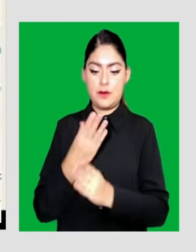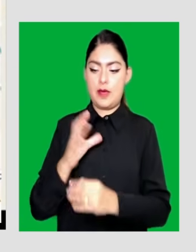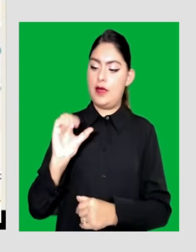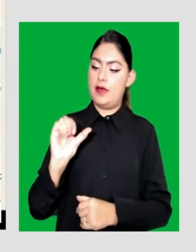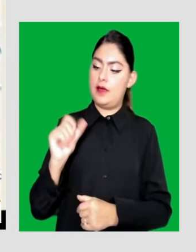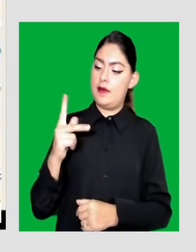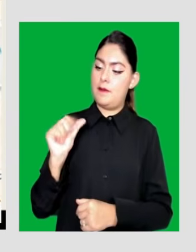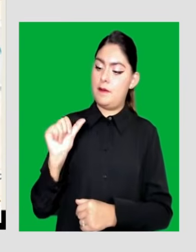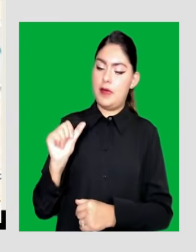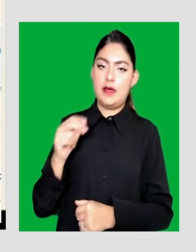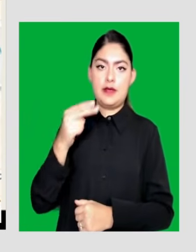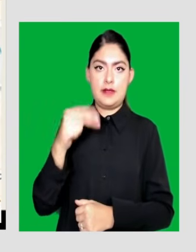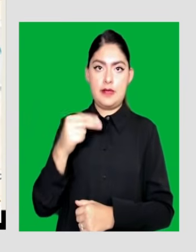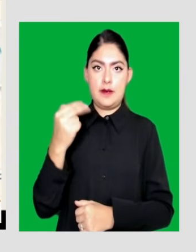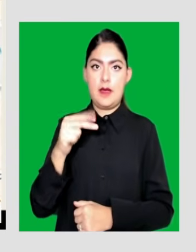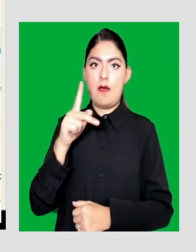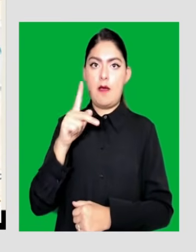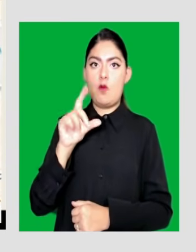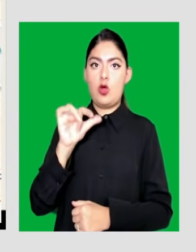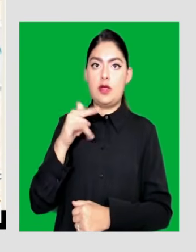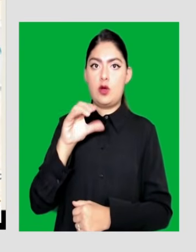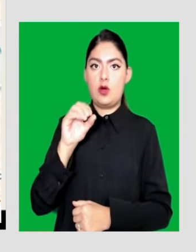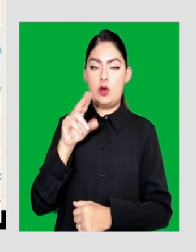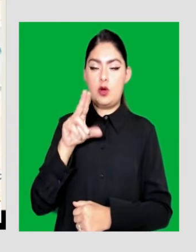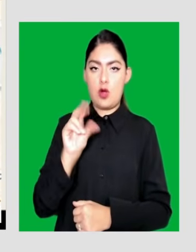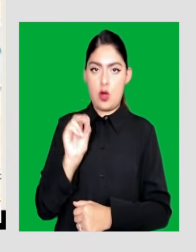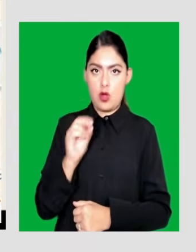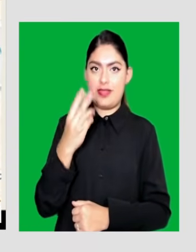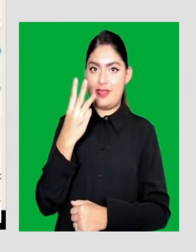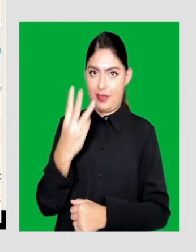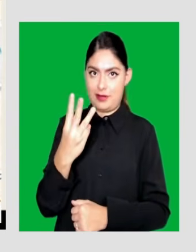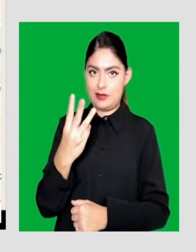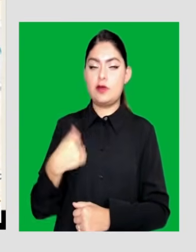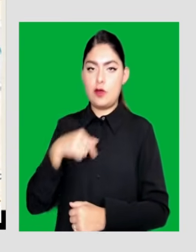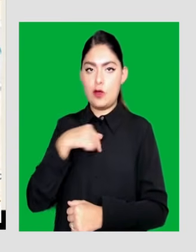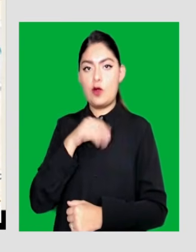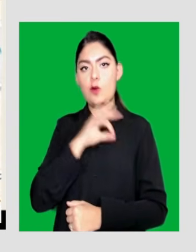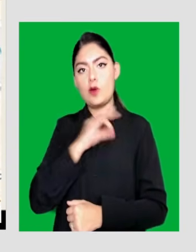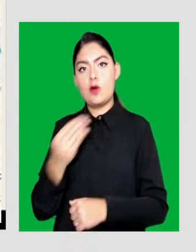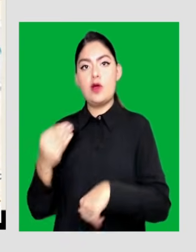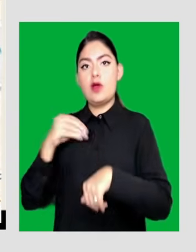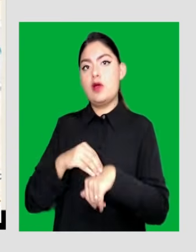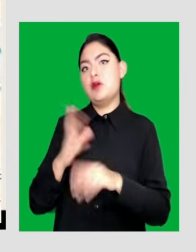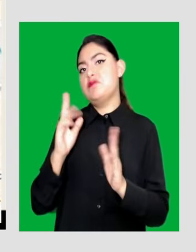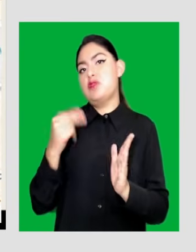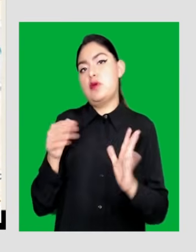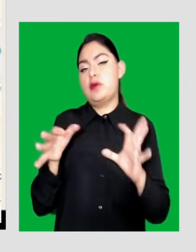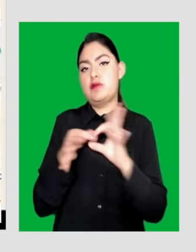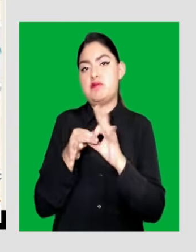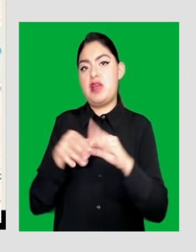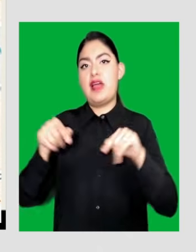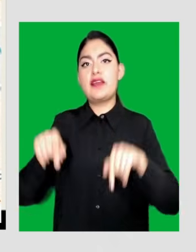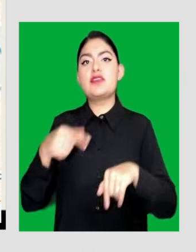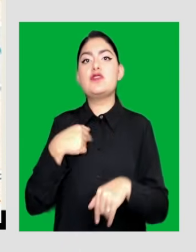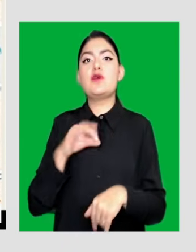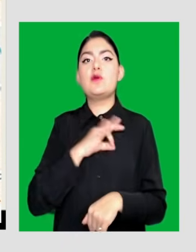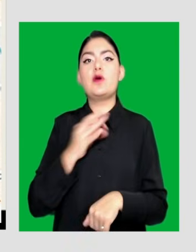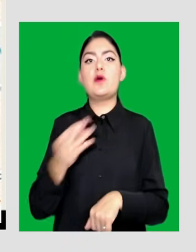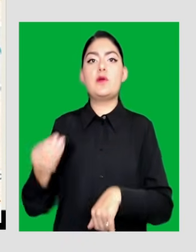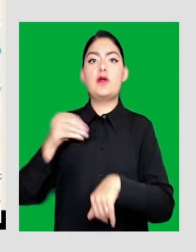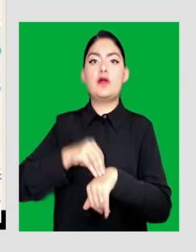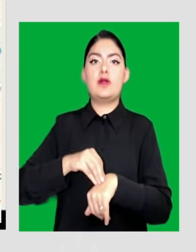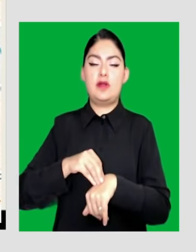pueden observar, se van formando líneas alrededor de donde se da el clic. Una vez que se cierran los